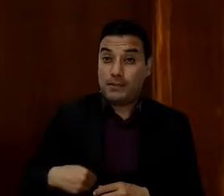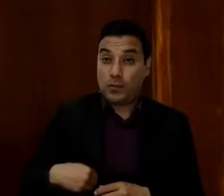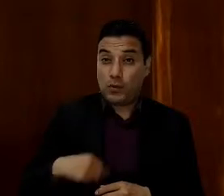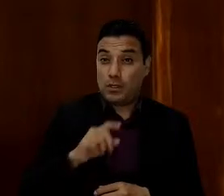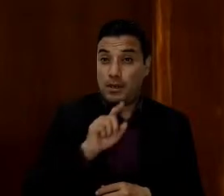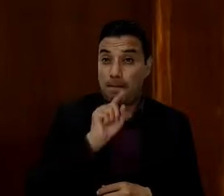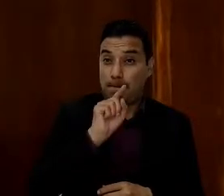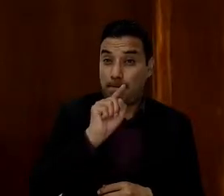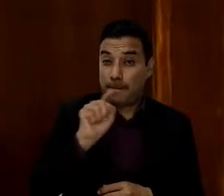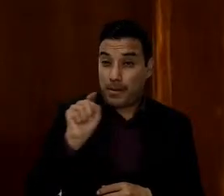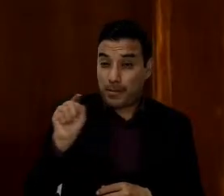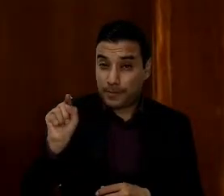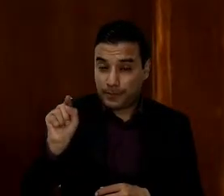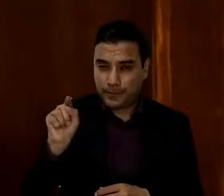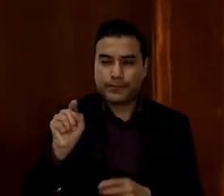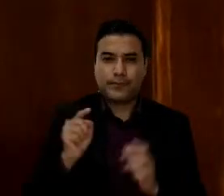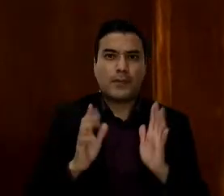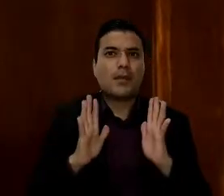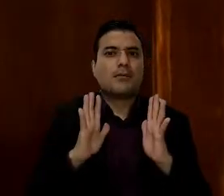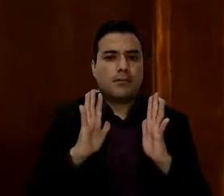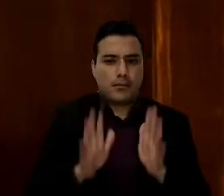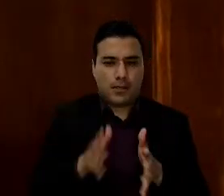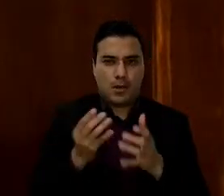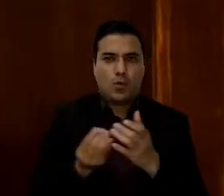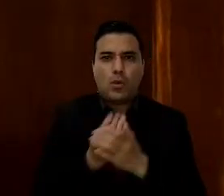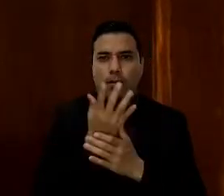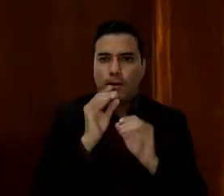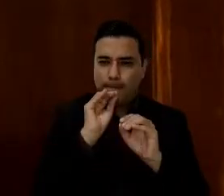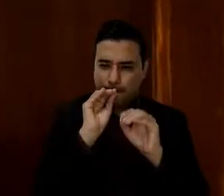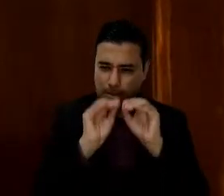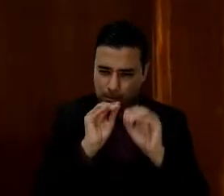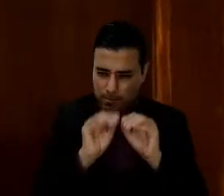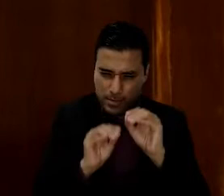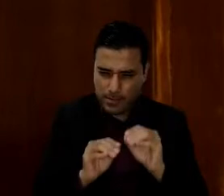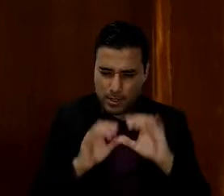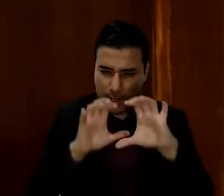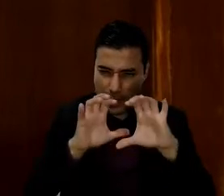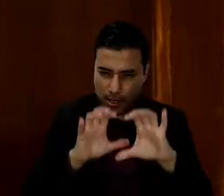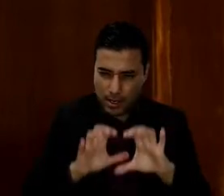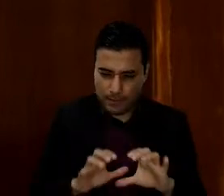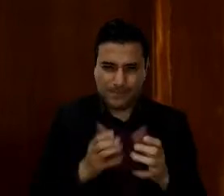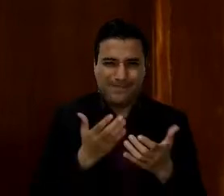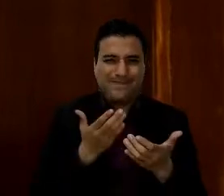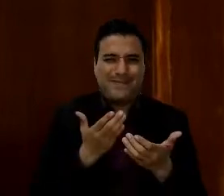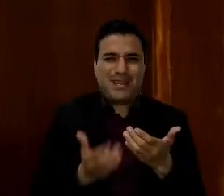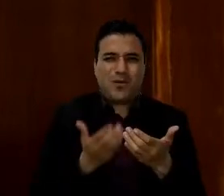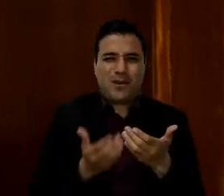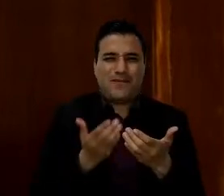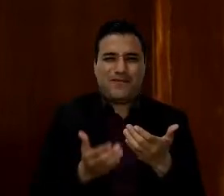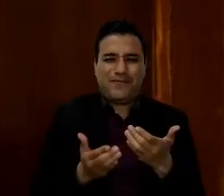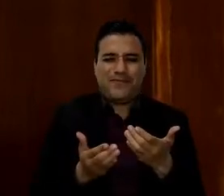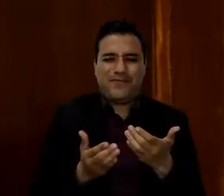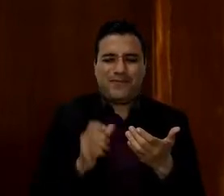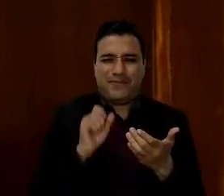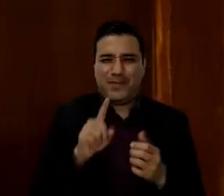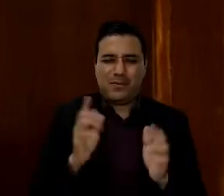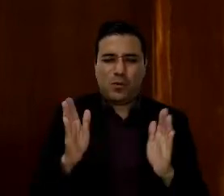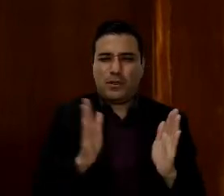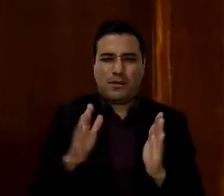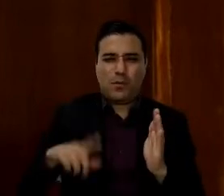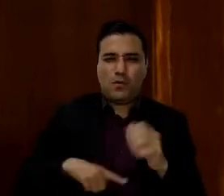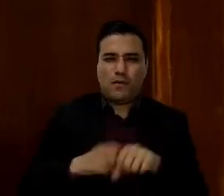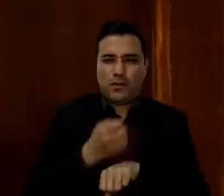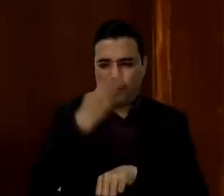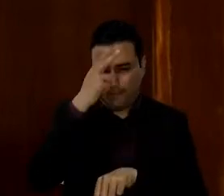de 125 lo actualizaron durante la administración actual del gobierno del Estado de México,